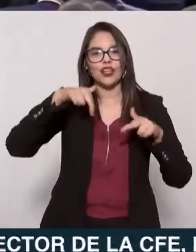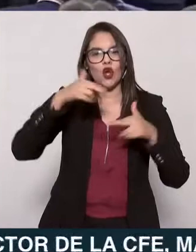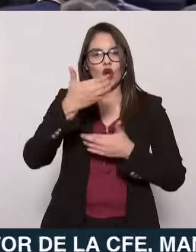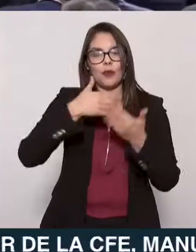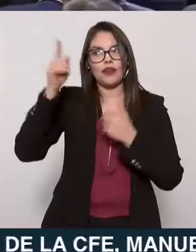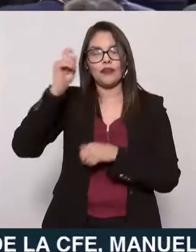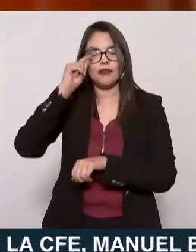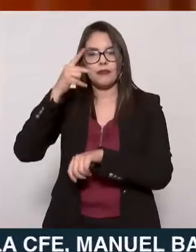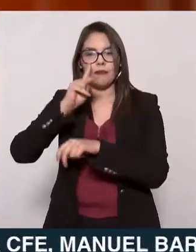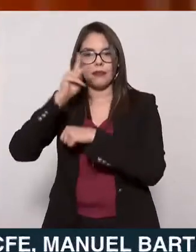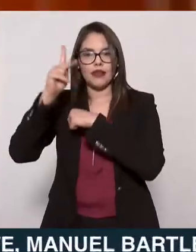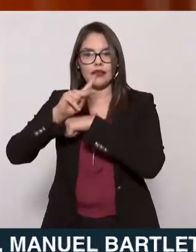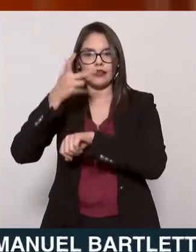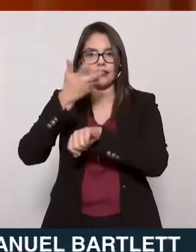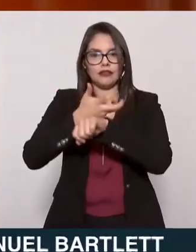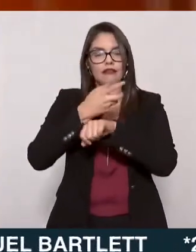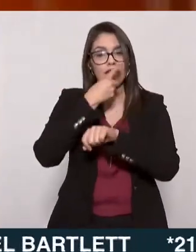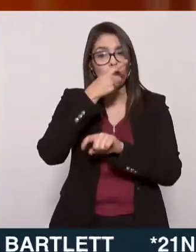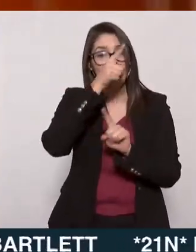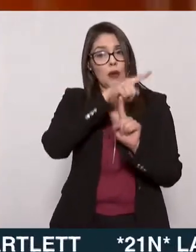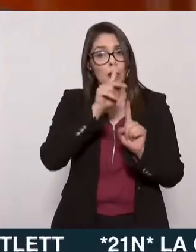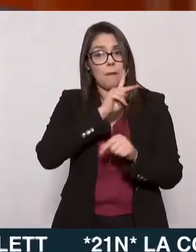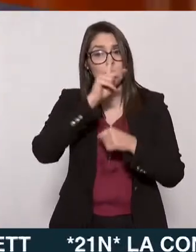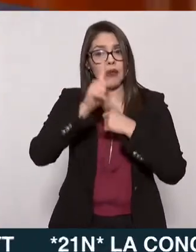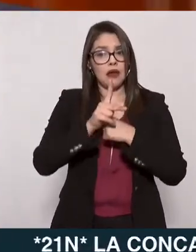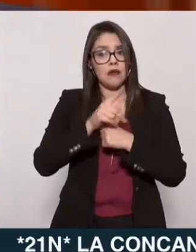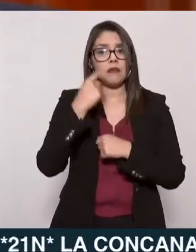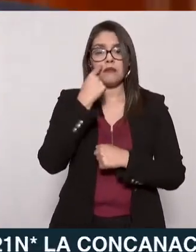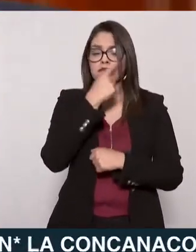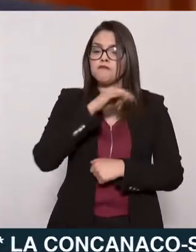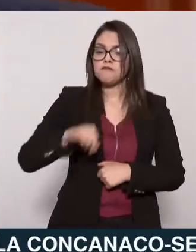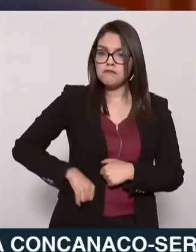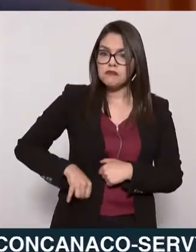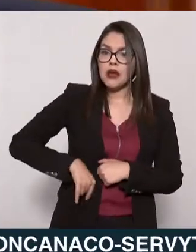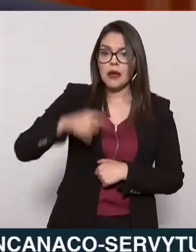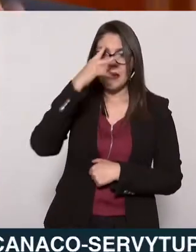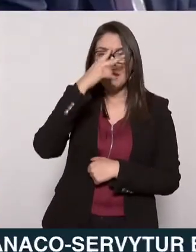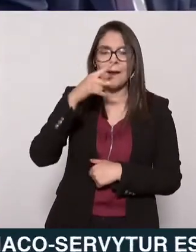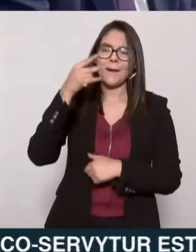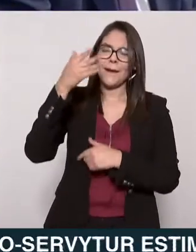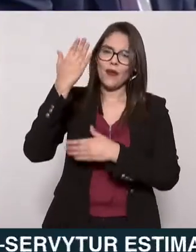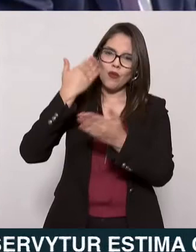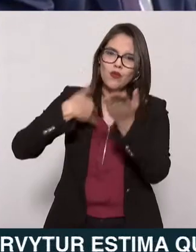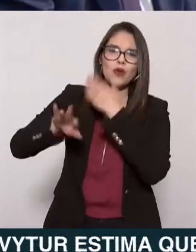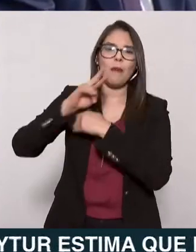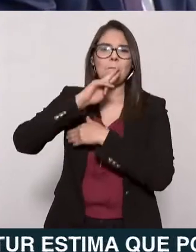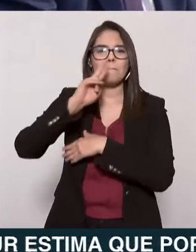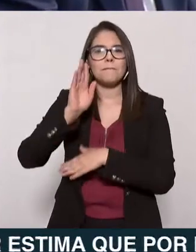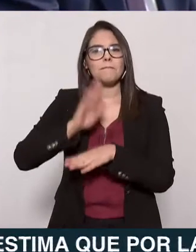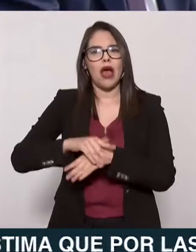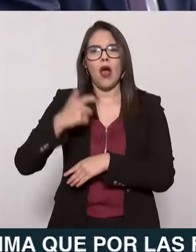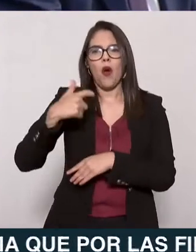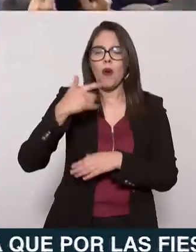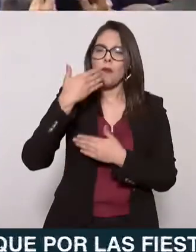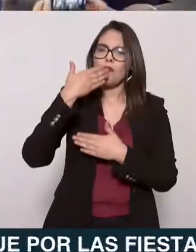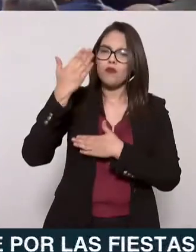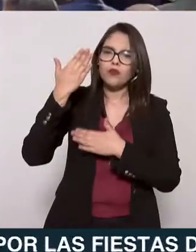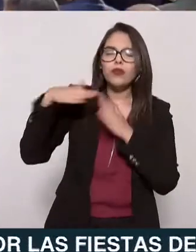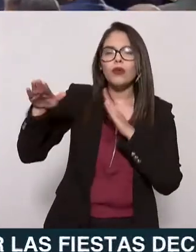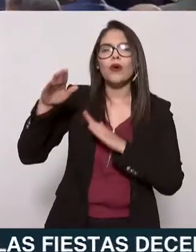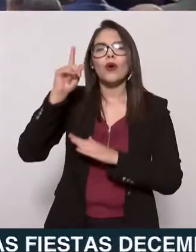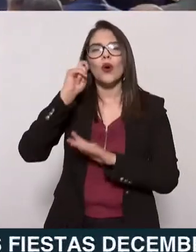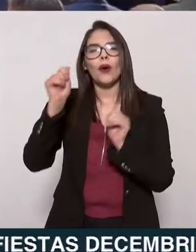Estados Unidos, dijo que a su país le interesa que México sea más rico y exitoso, lo que aseguró será posible con la